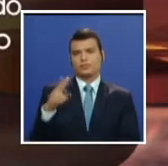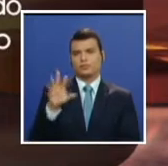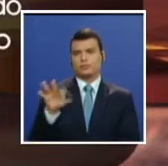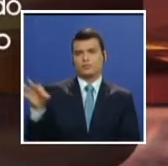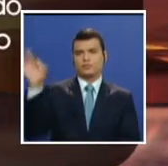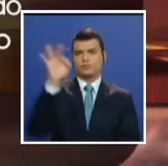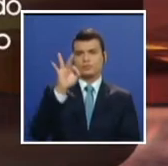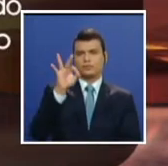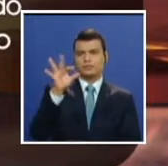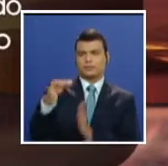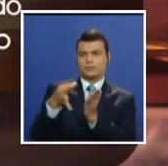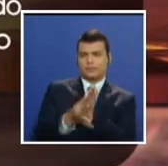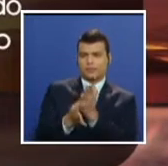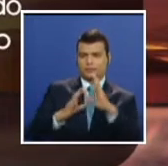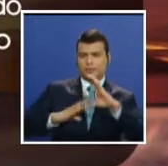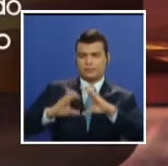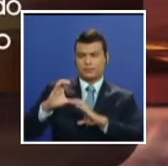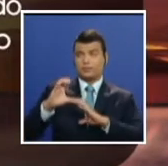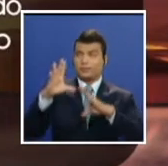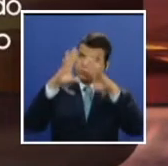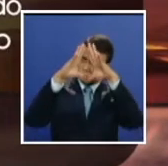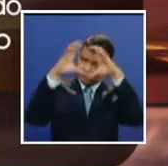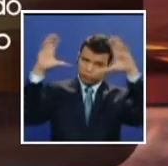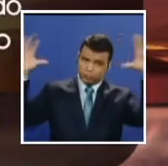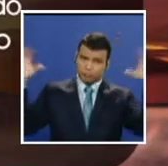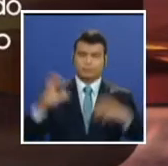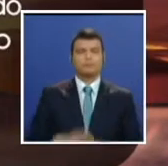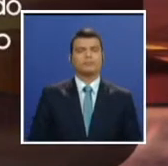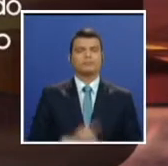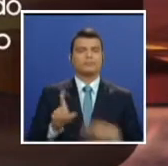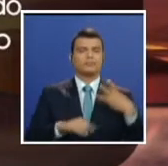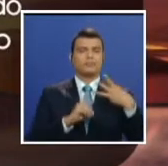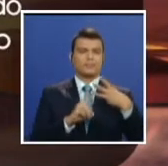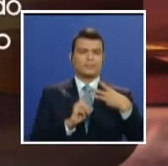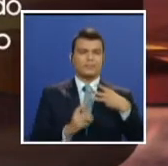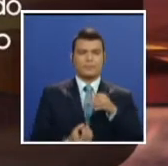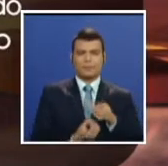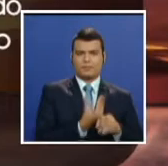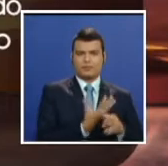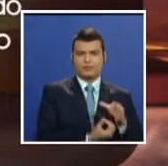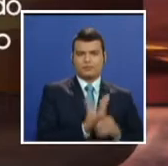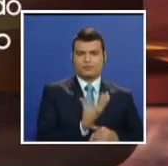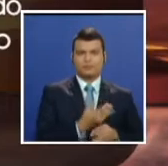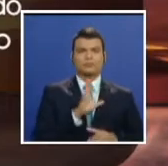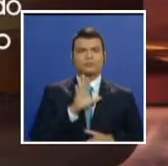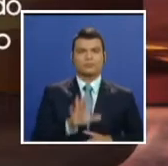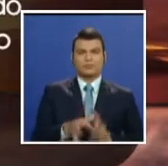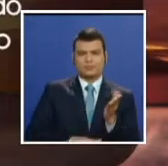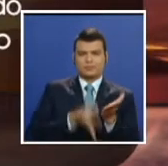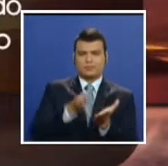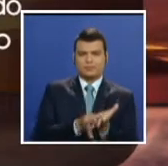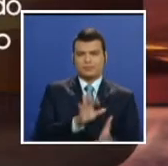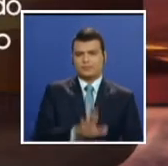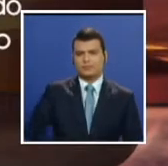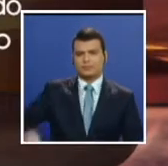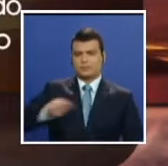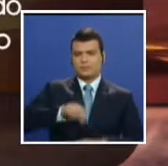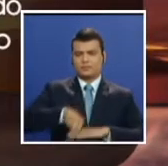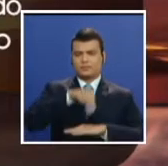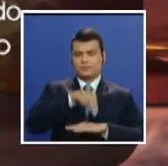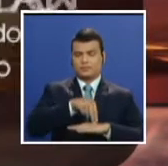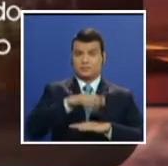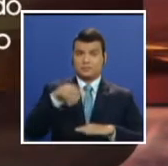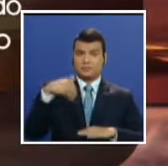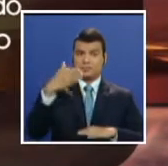centígrados la capital del cauca nublada a esta hora saludamos a san juan de pasto en nariño la capital del departamento de nariño más